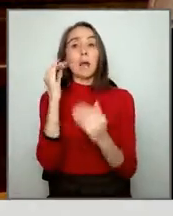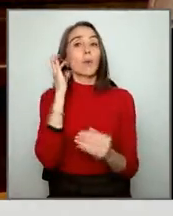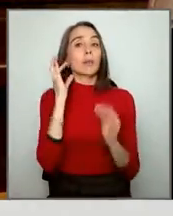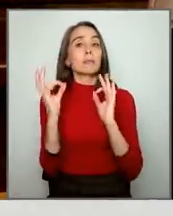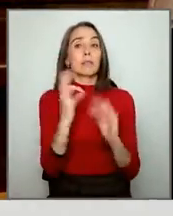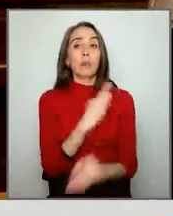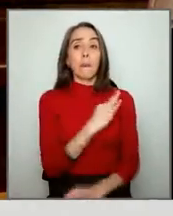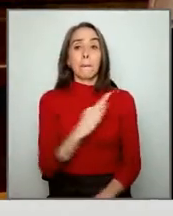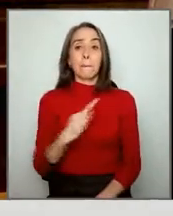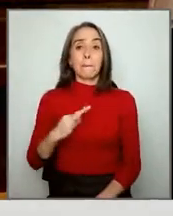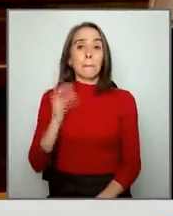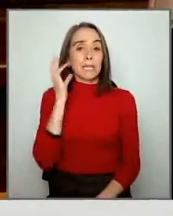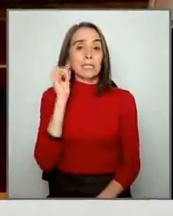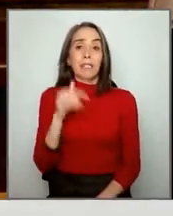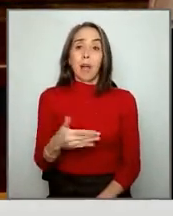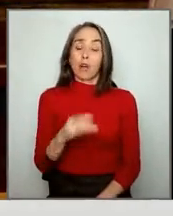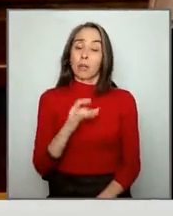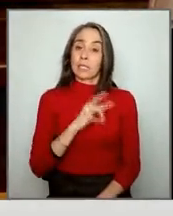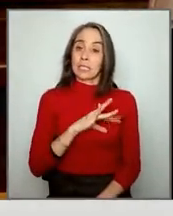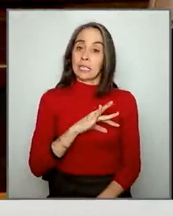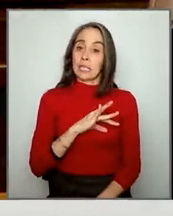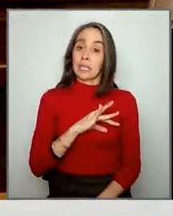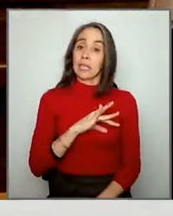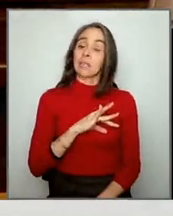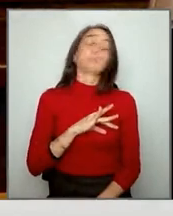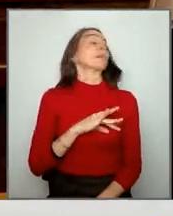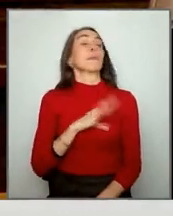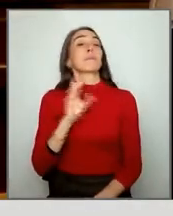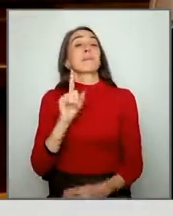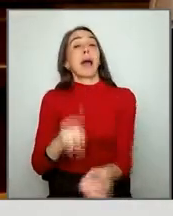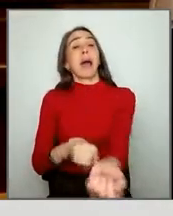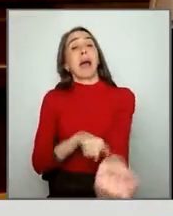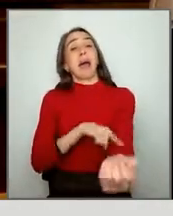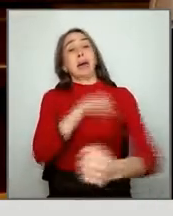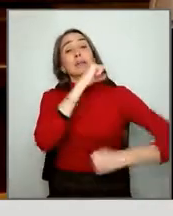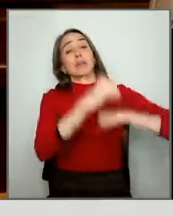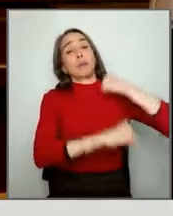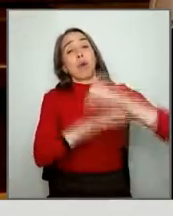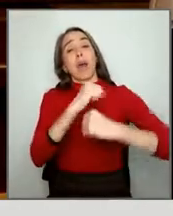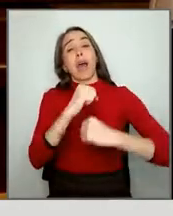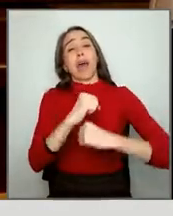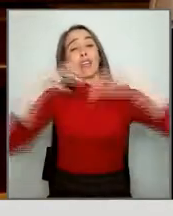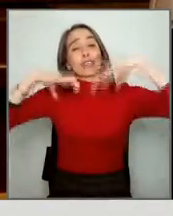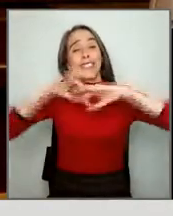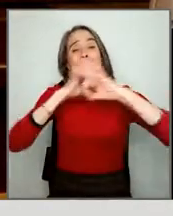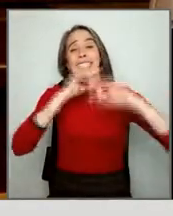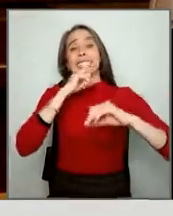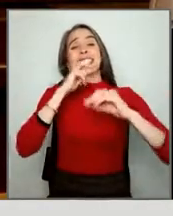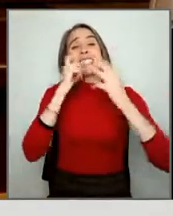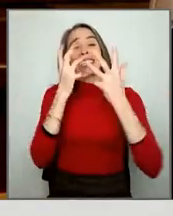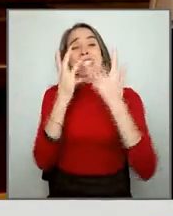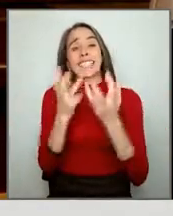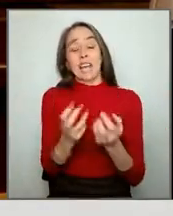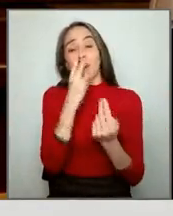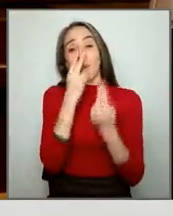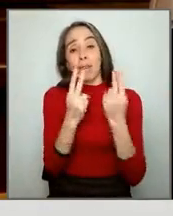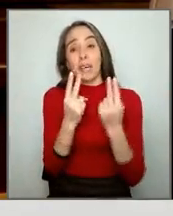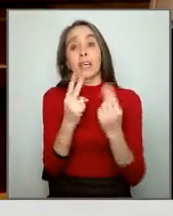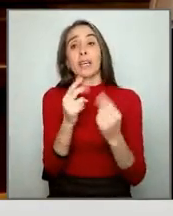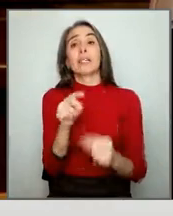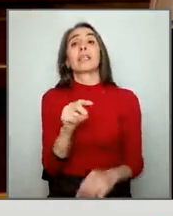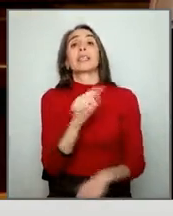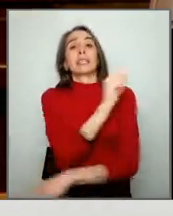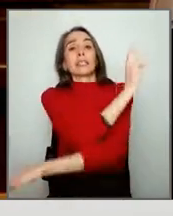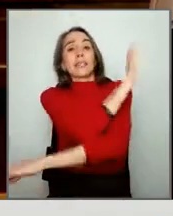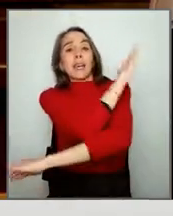nuestro país se encuentra expuesto a uno las sequías más prolongadas desde que se tenga registro es posible apreciar como nuestro sector Silva agropecuario